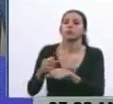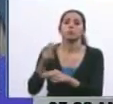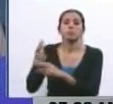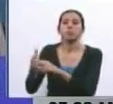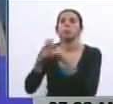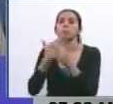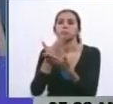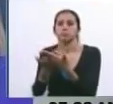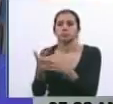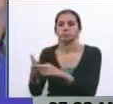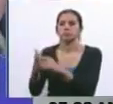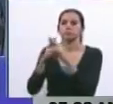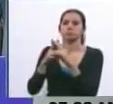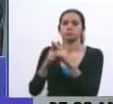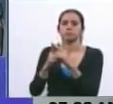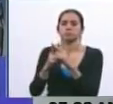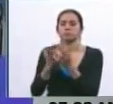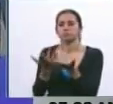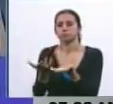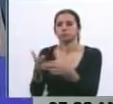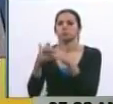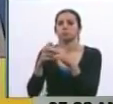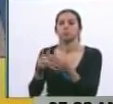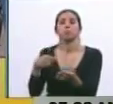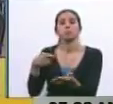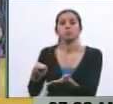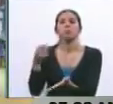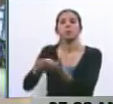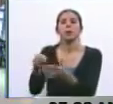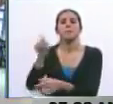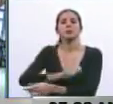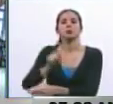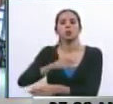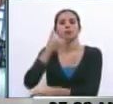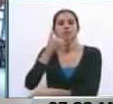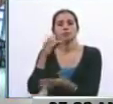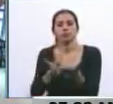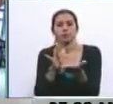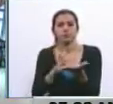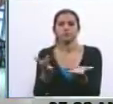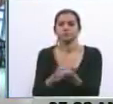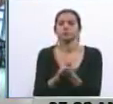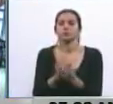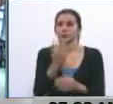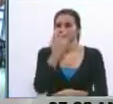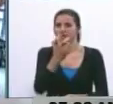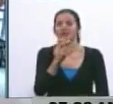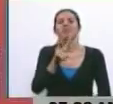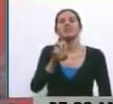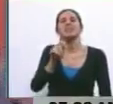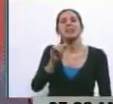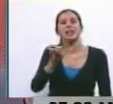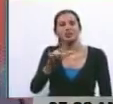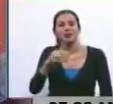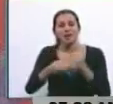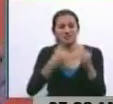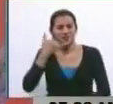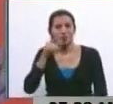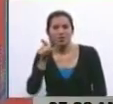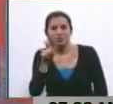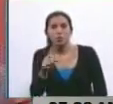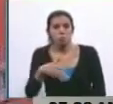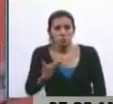adquirirla en pagos mensuales. Nos contaba que realizó una visita recientemente a Betelca. ¿Cómo está la productividad? ¿Cómo puede incrementarse? Porque